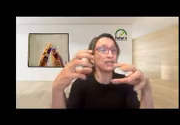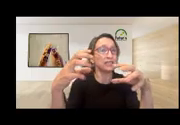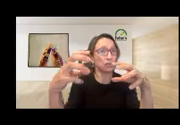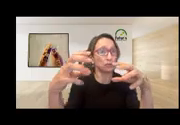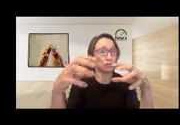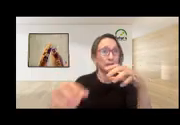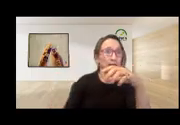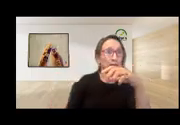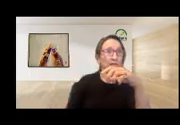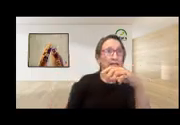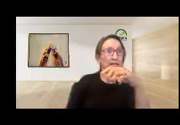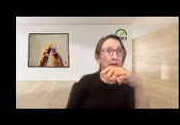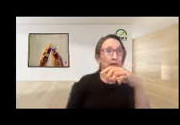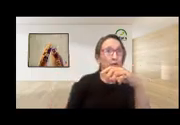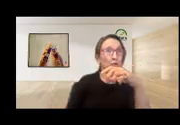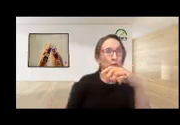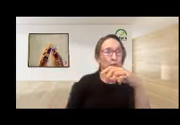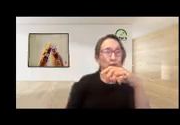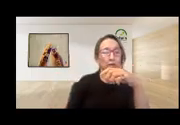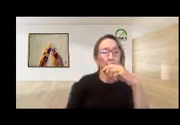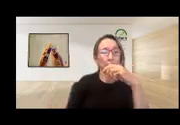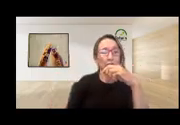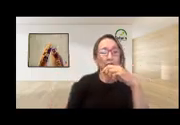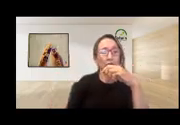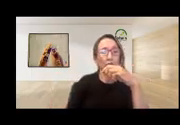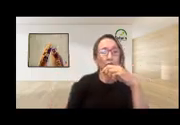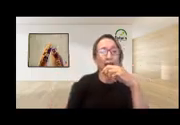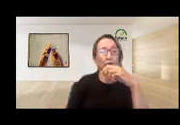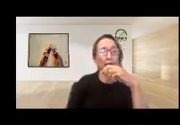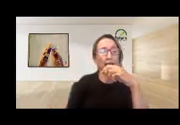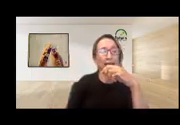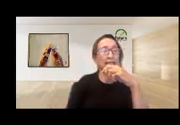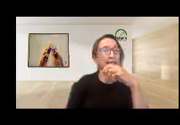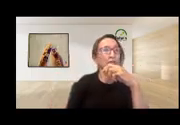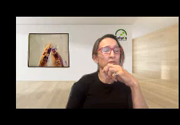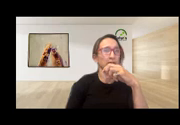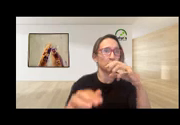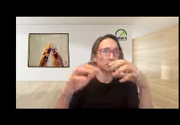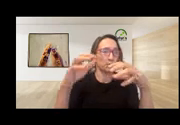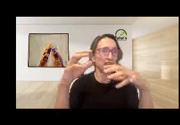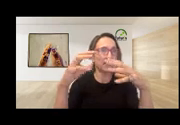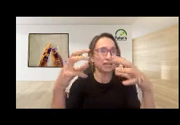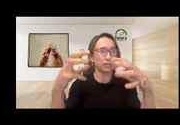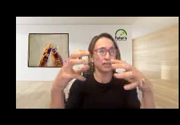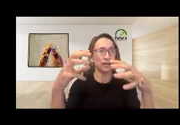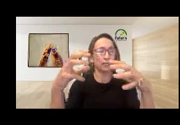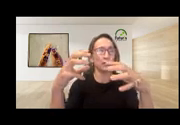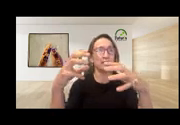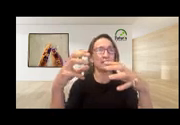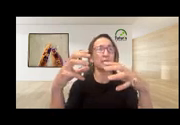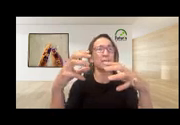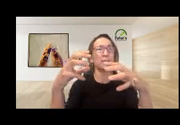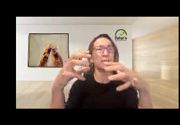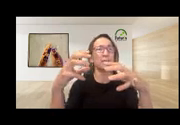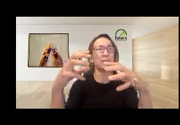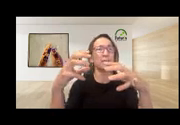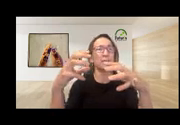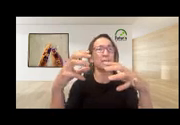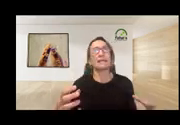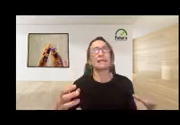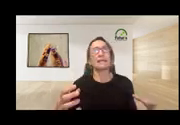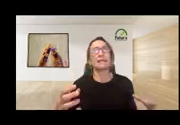que cubrirlos de yeso. Entonces ahí se ven algunos todavía como blanquecinos y eso es por el yeso que se le pone